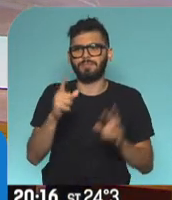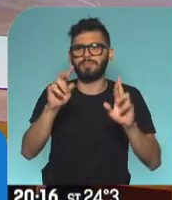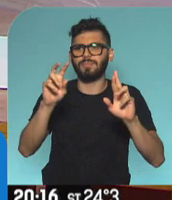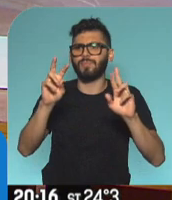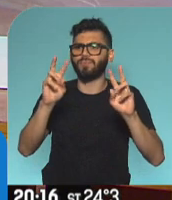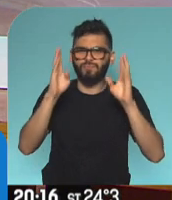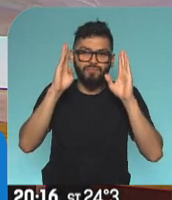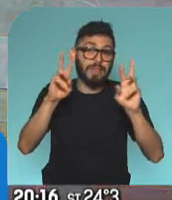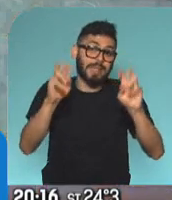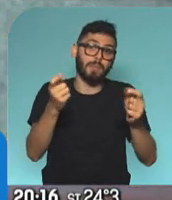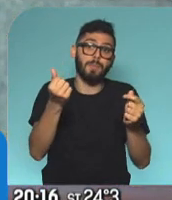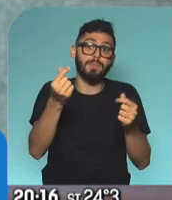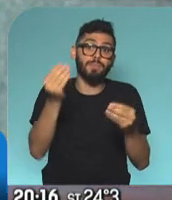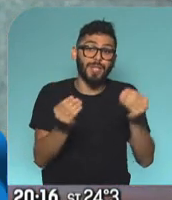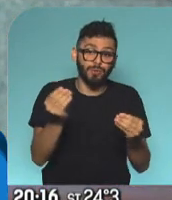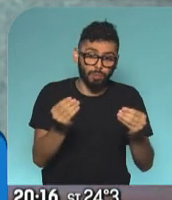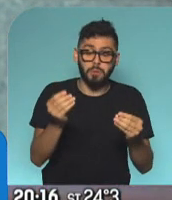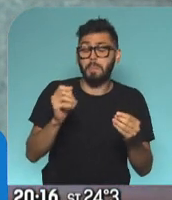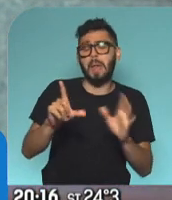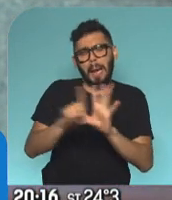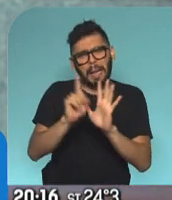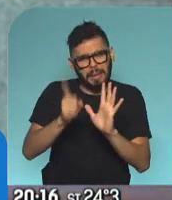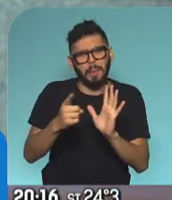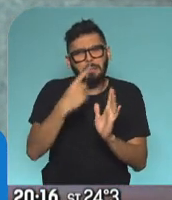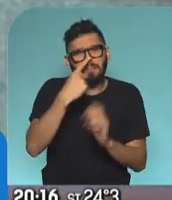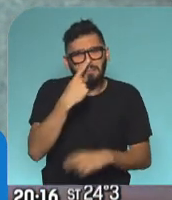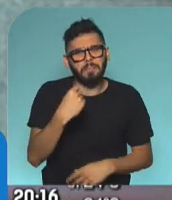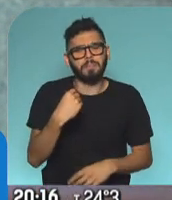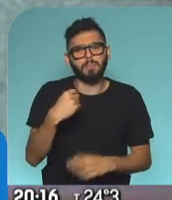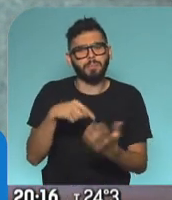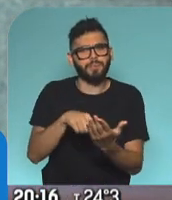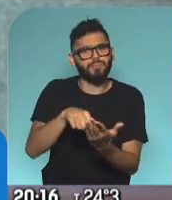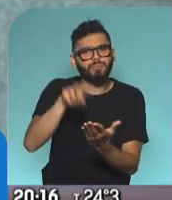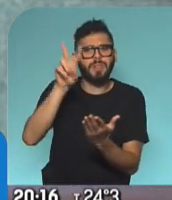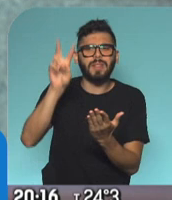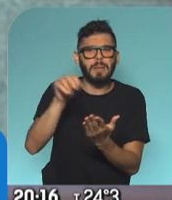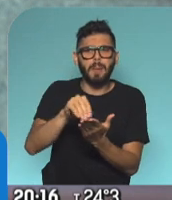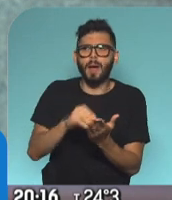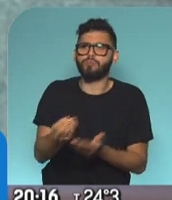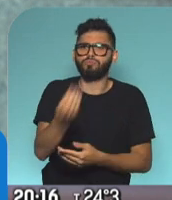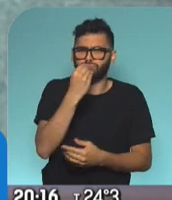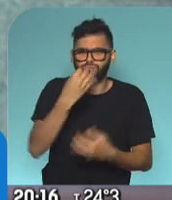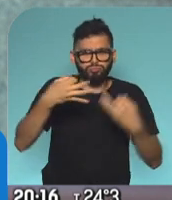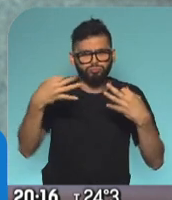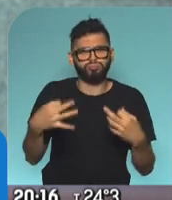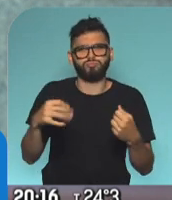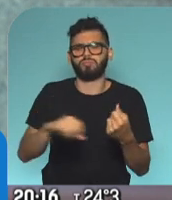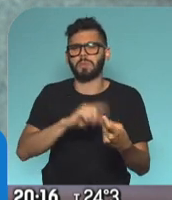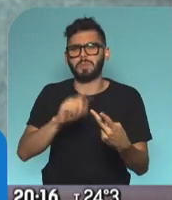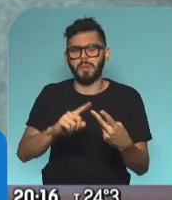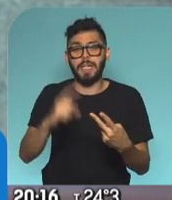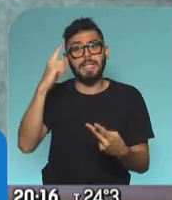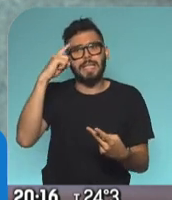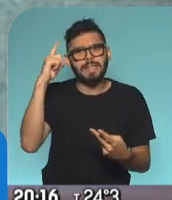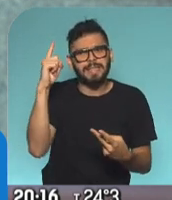también es interesante la ley porque contiene desde lo nutricional contiende contiene desde lo psicológico